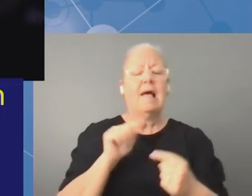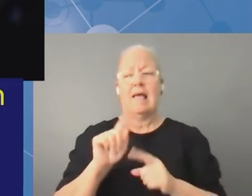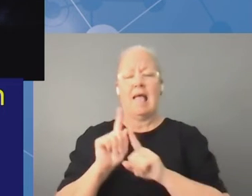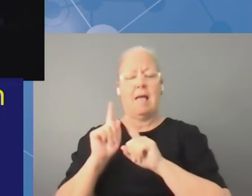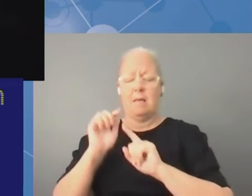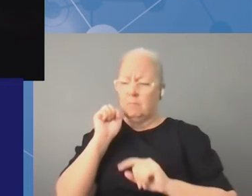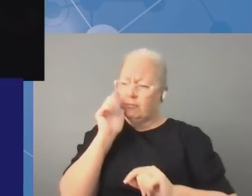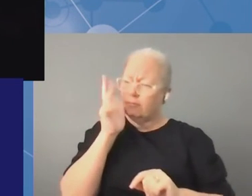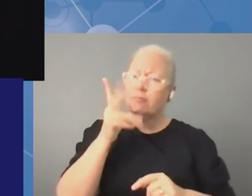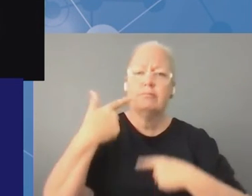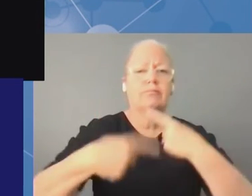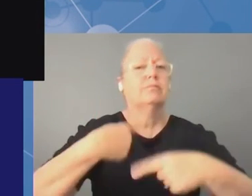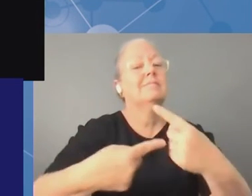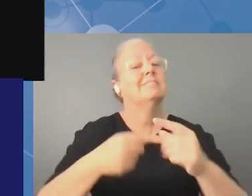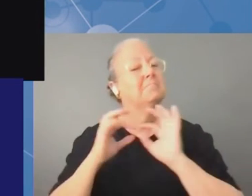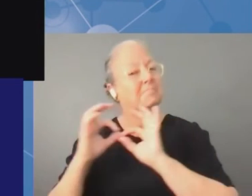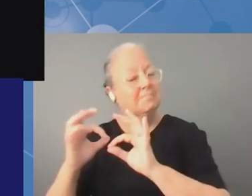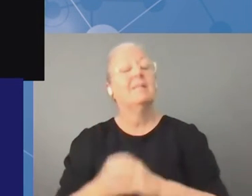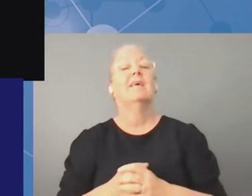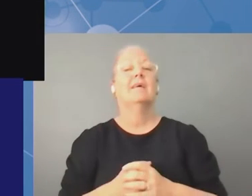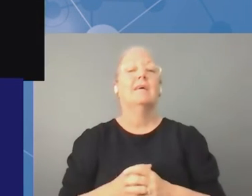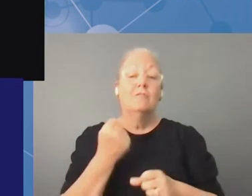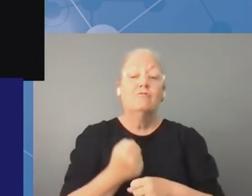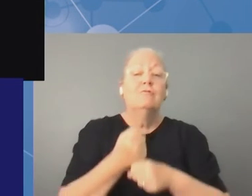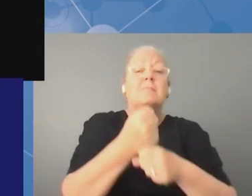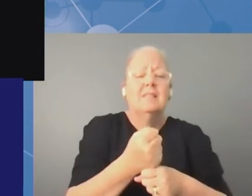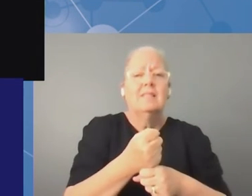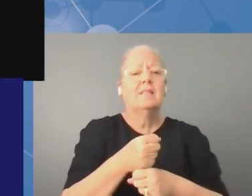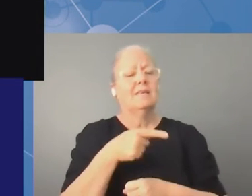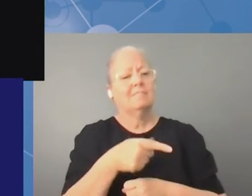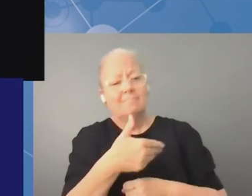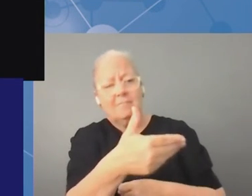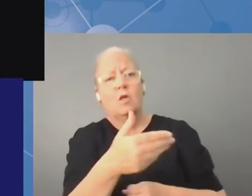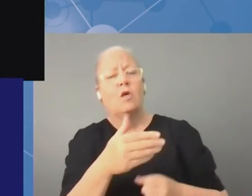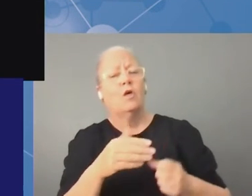nuevas tecnologías que ya hoy en día están moldeando nuestro día a día.